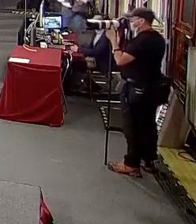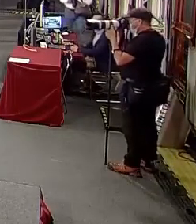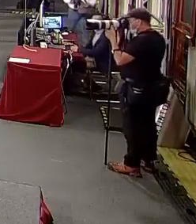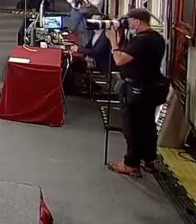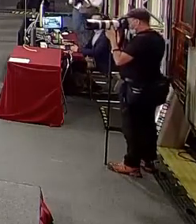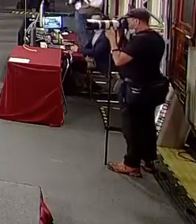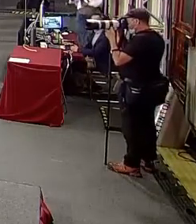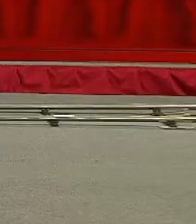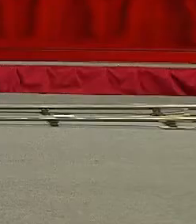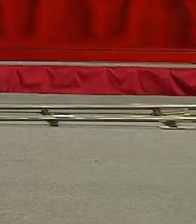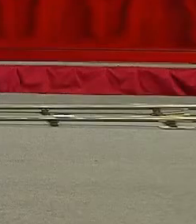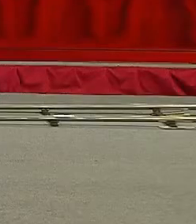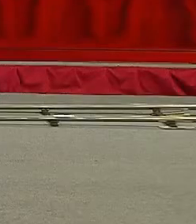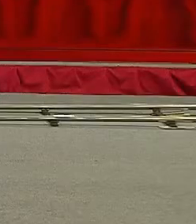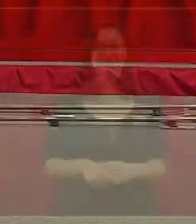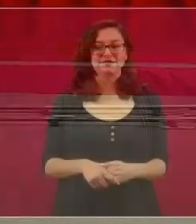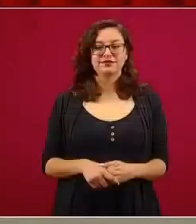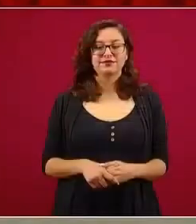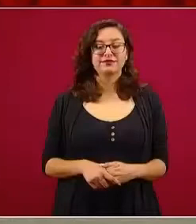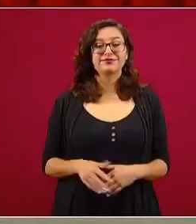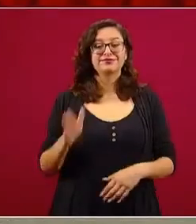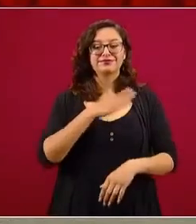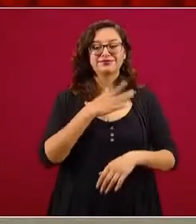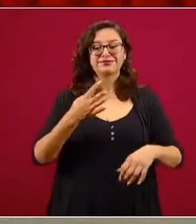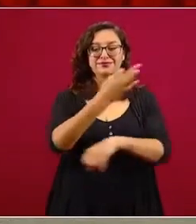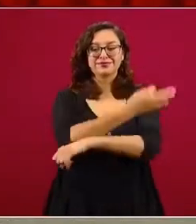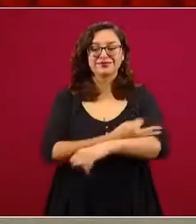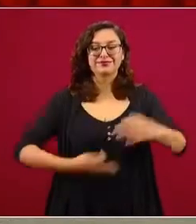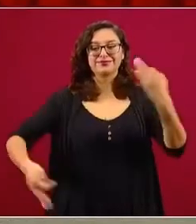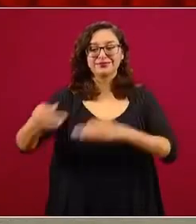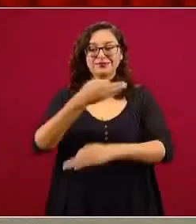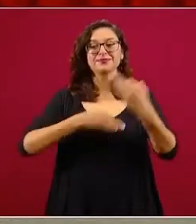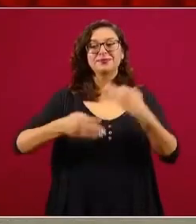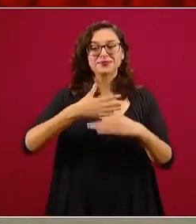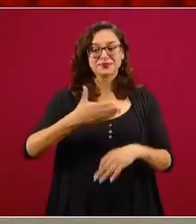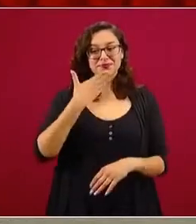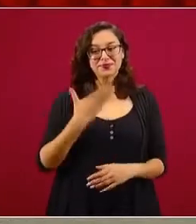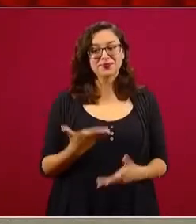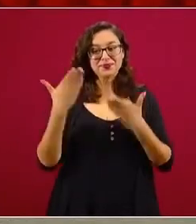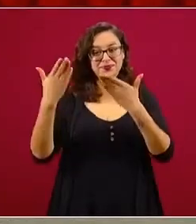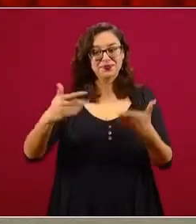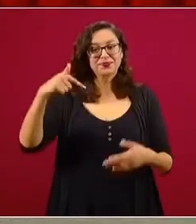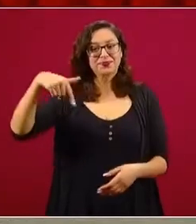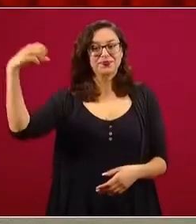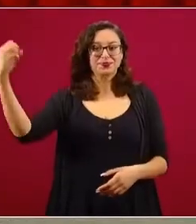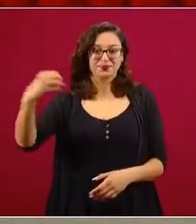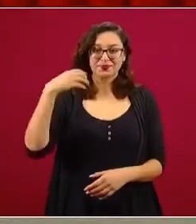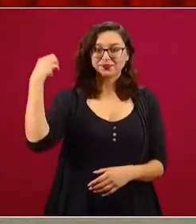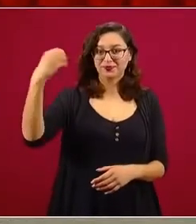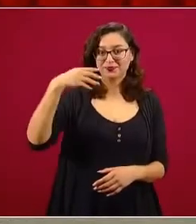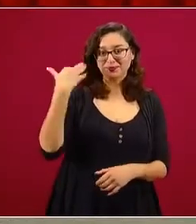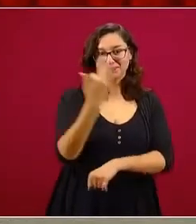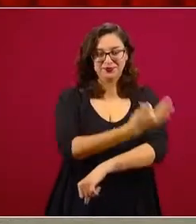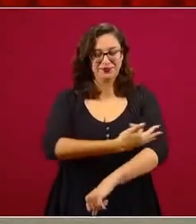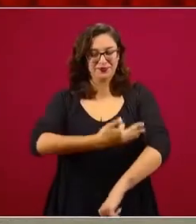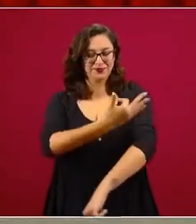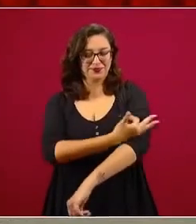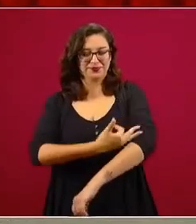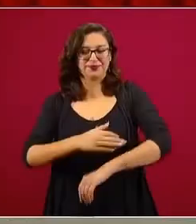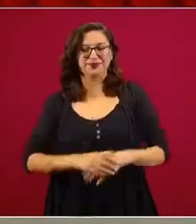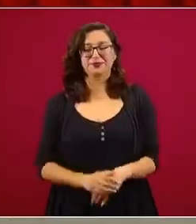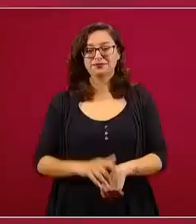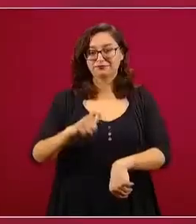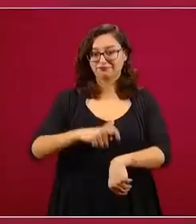Bien, muy buenas tardes con todas y con todos. Bienvenidos a esta conferencia de prensa vespertina.